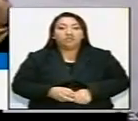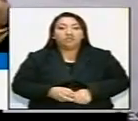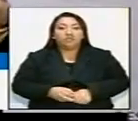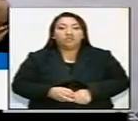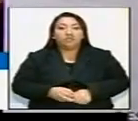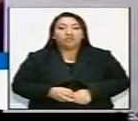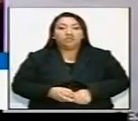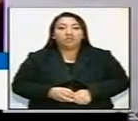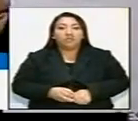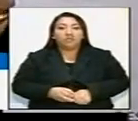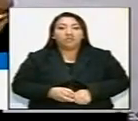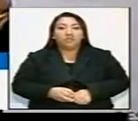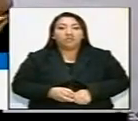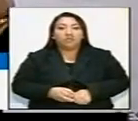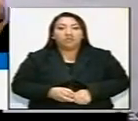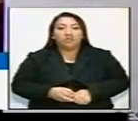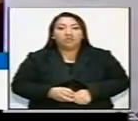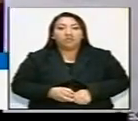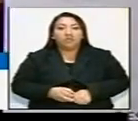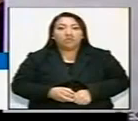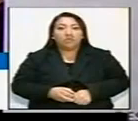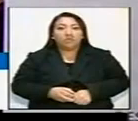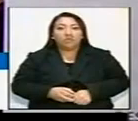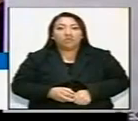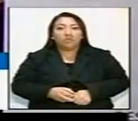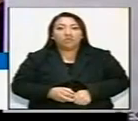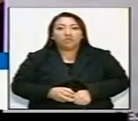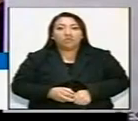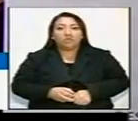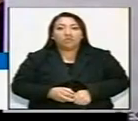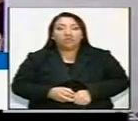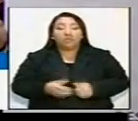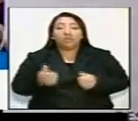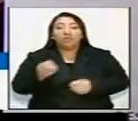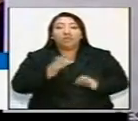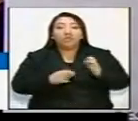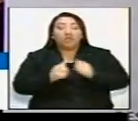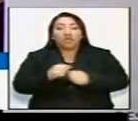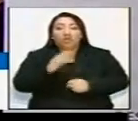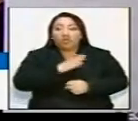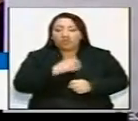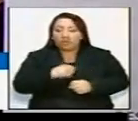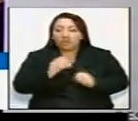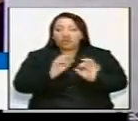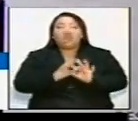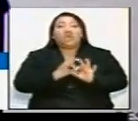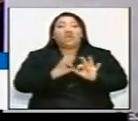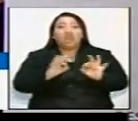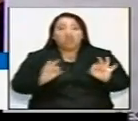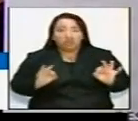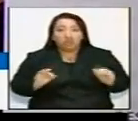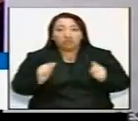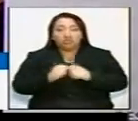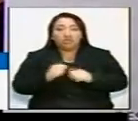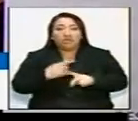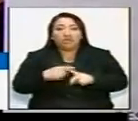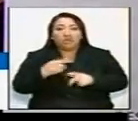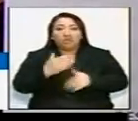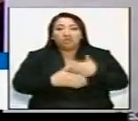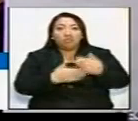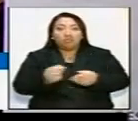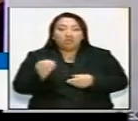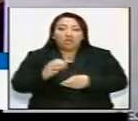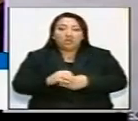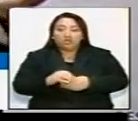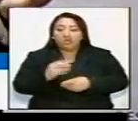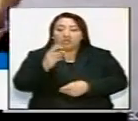independiente y es, bueno, aunque es financiada por el gobierno, es muy transparente en sus diferentes procesos. Pueden entrar incluso